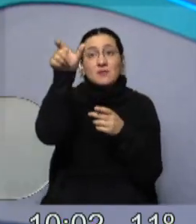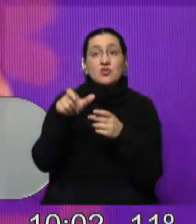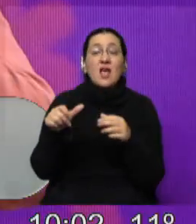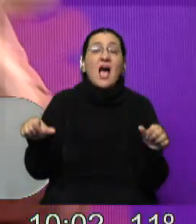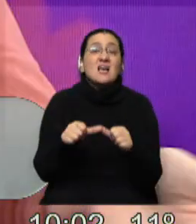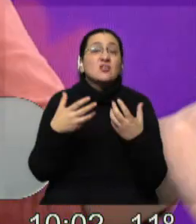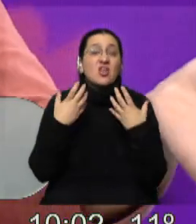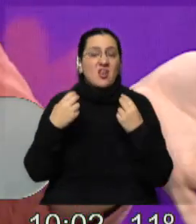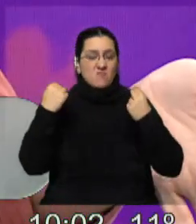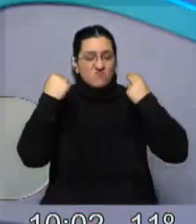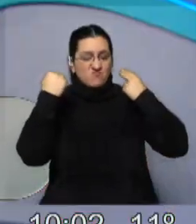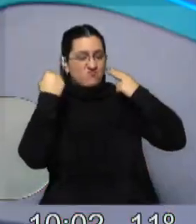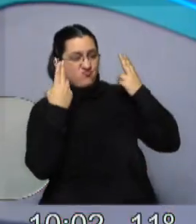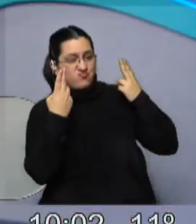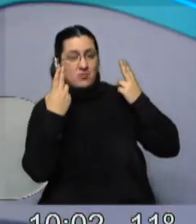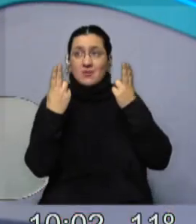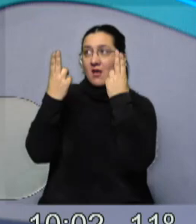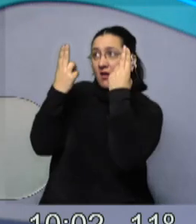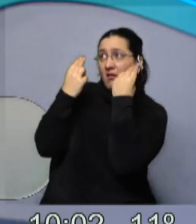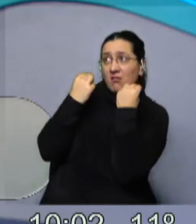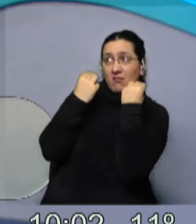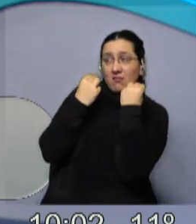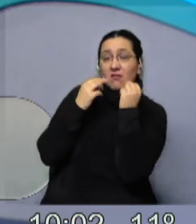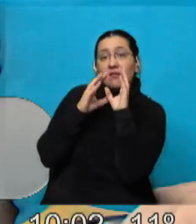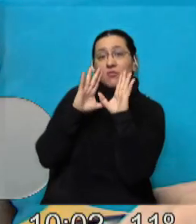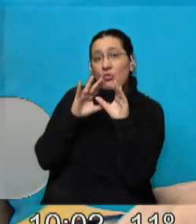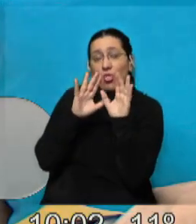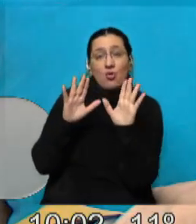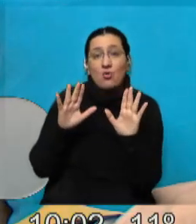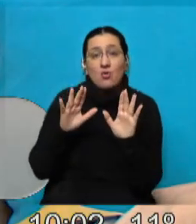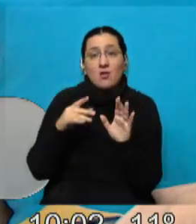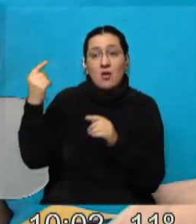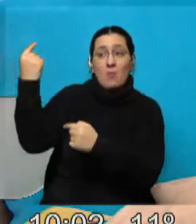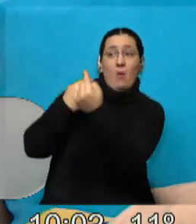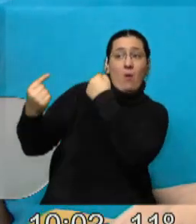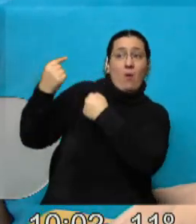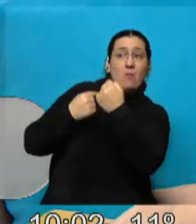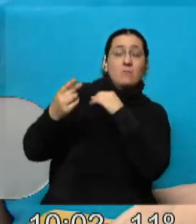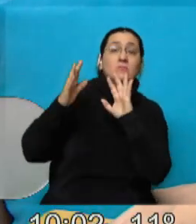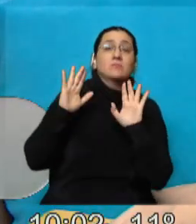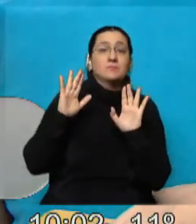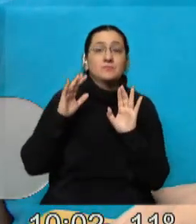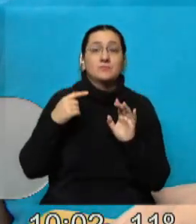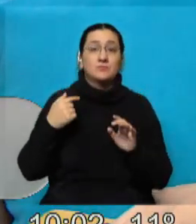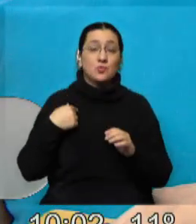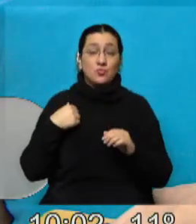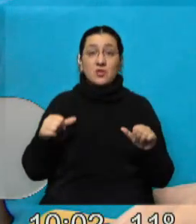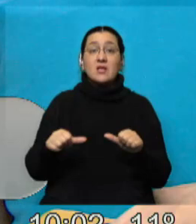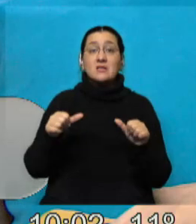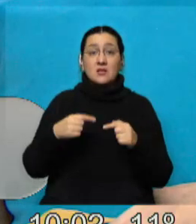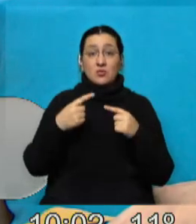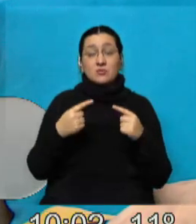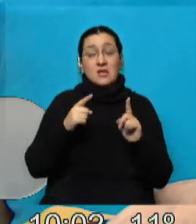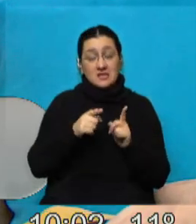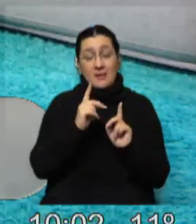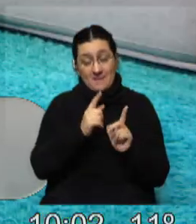bien. Que entregar ¿entendés? Al compañero. La idea, disciplina. La idea es ir entre... Ahí va. Te ir avanzando y entregándote en cosas que a vos también bien. Te genera